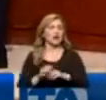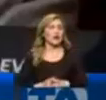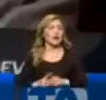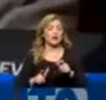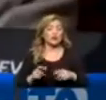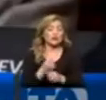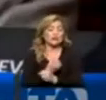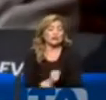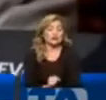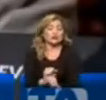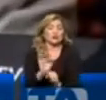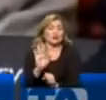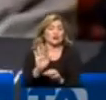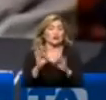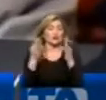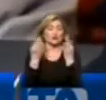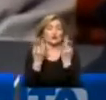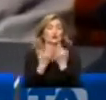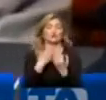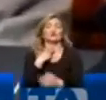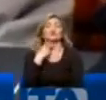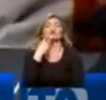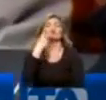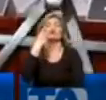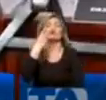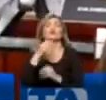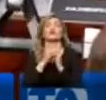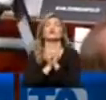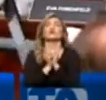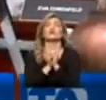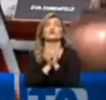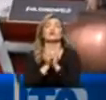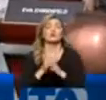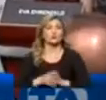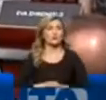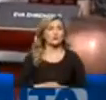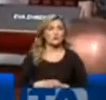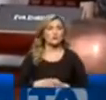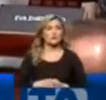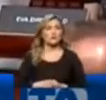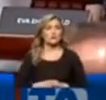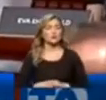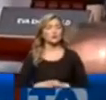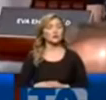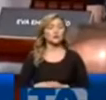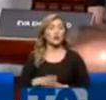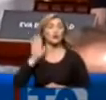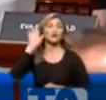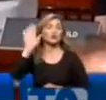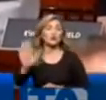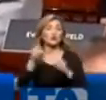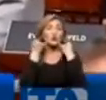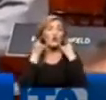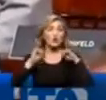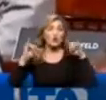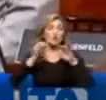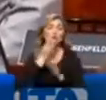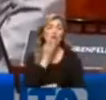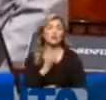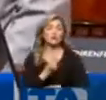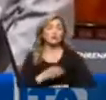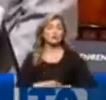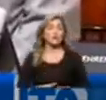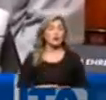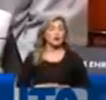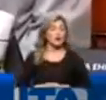familiares, quienes también alzaron sus voces en un rezo. En en